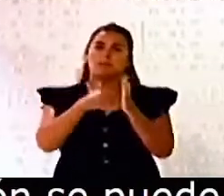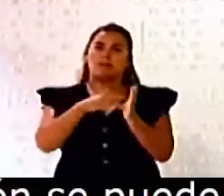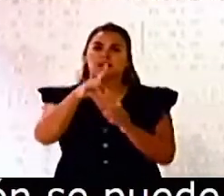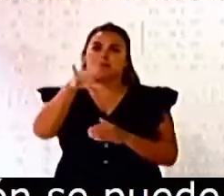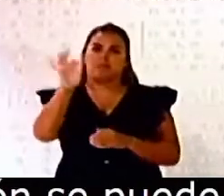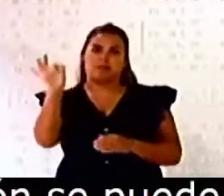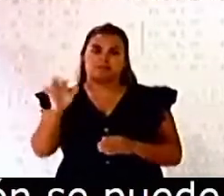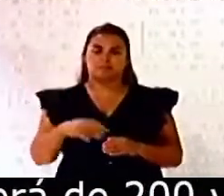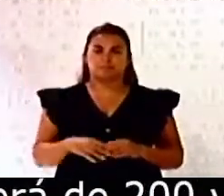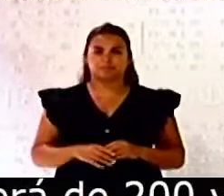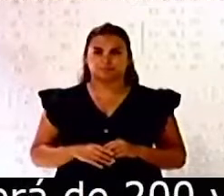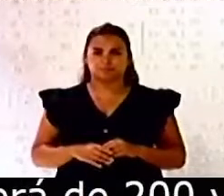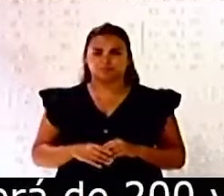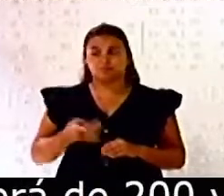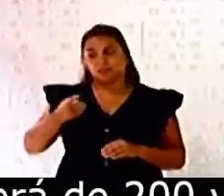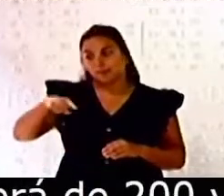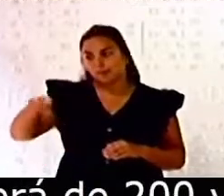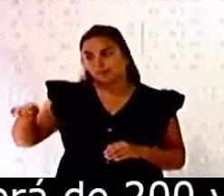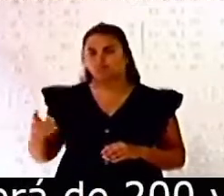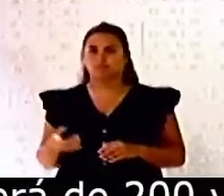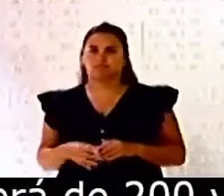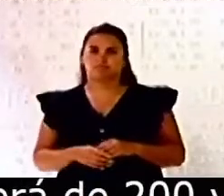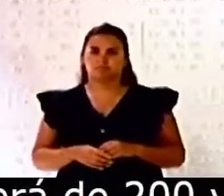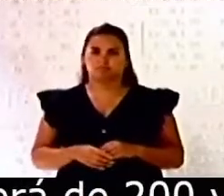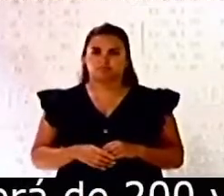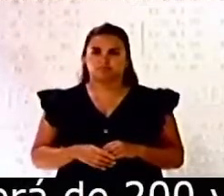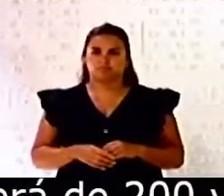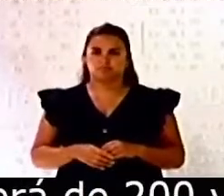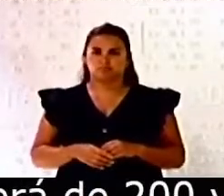euros mensuales.